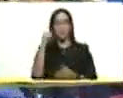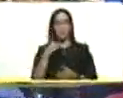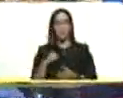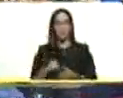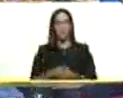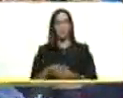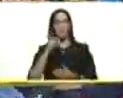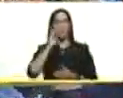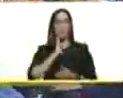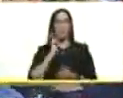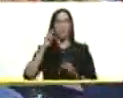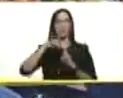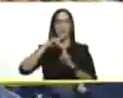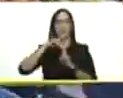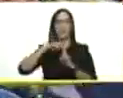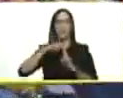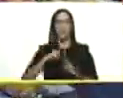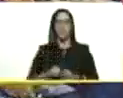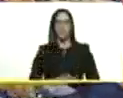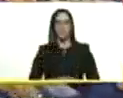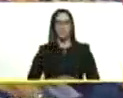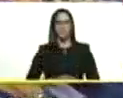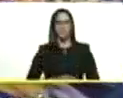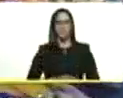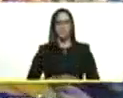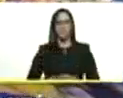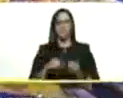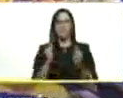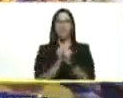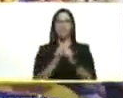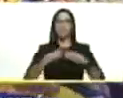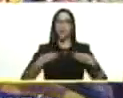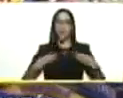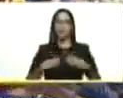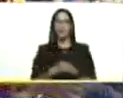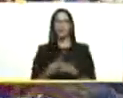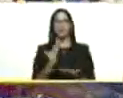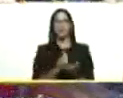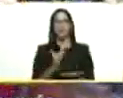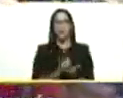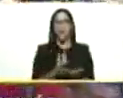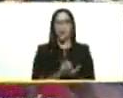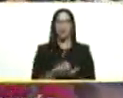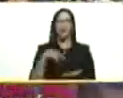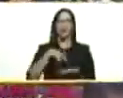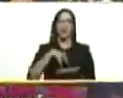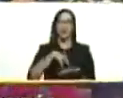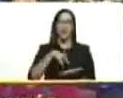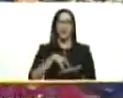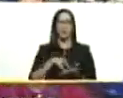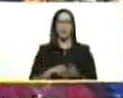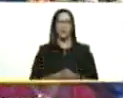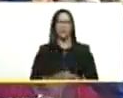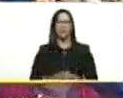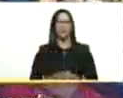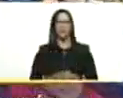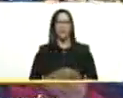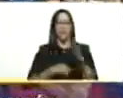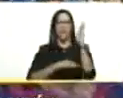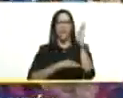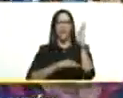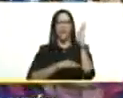Bolívar, del Táchira, de Anzoátegui, de Monaga, de Carabobo, de